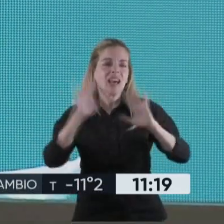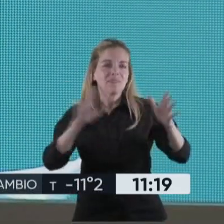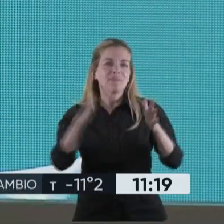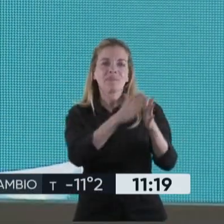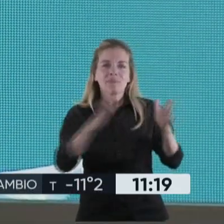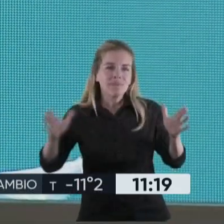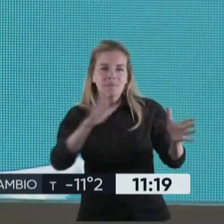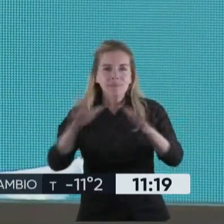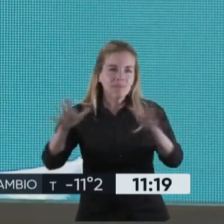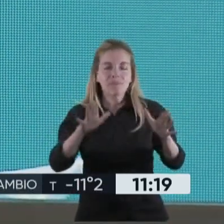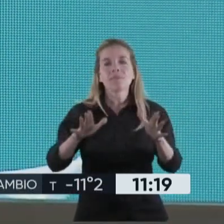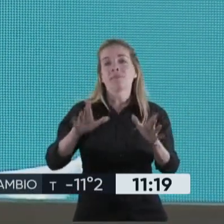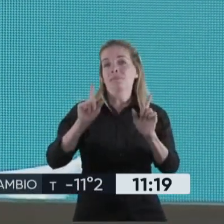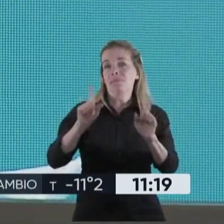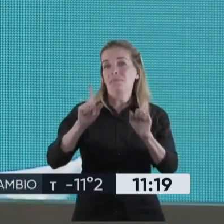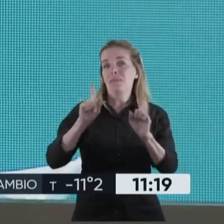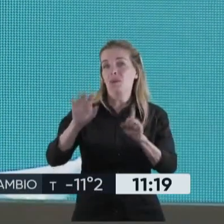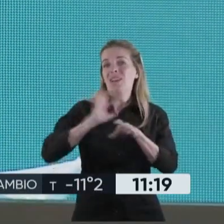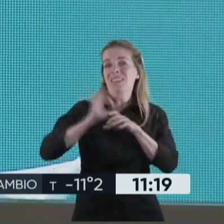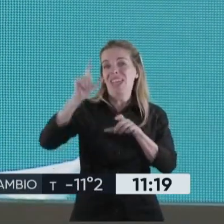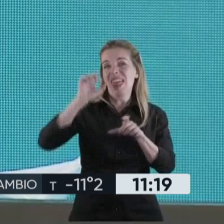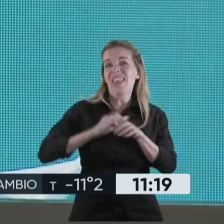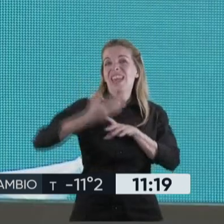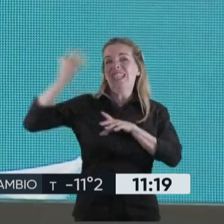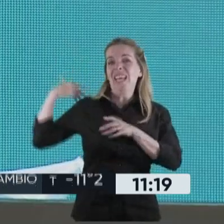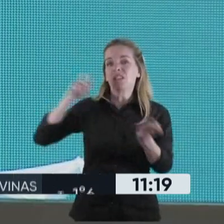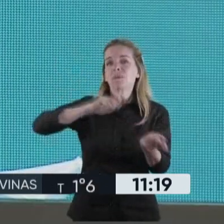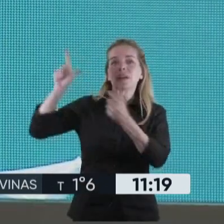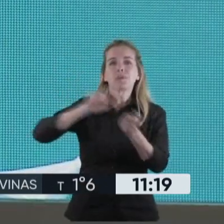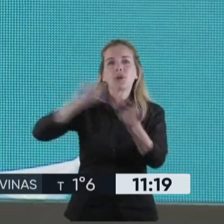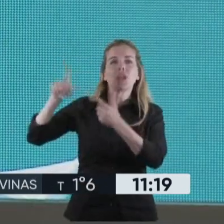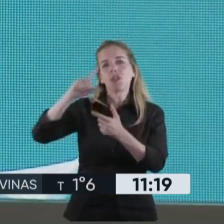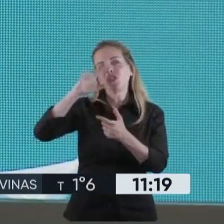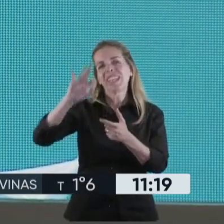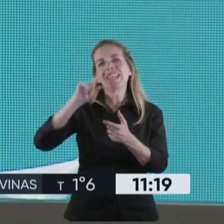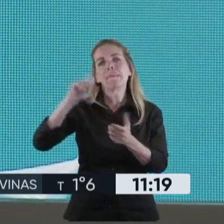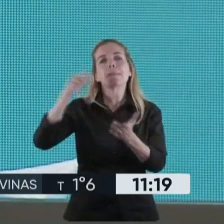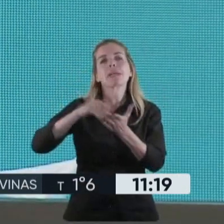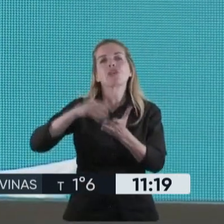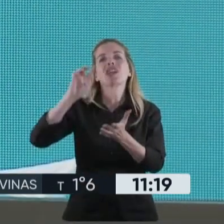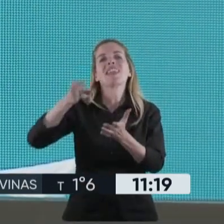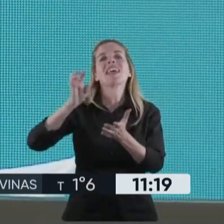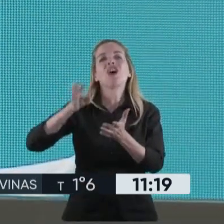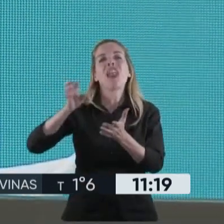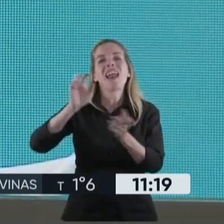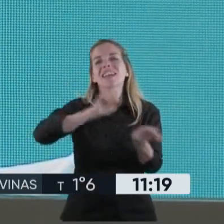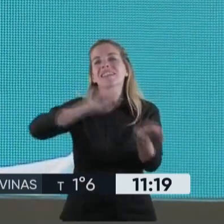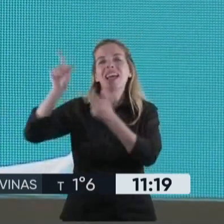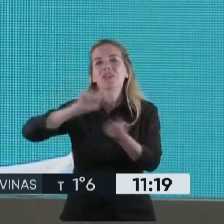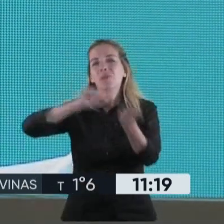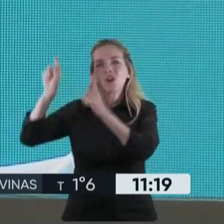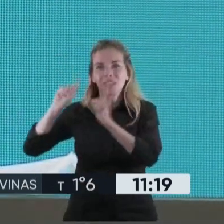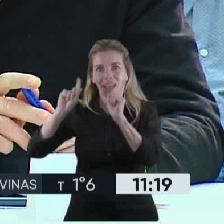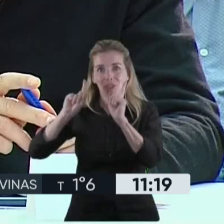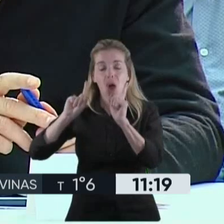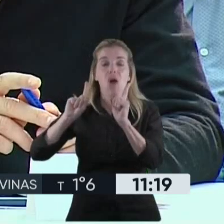A principios de la década pasada estábamos exportando más de 70 mil millones de dólares y a finales de la década pasada